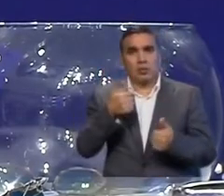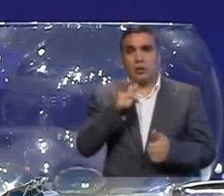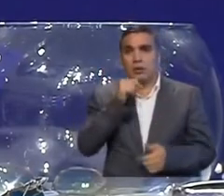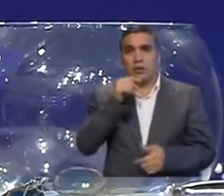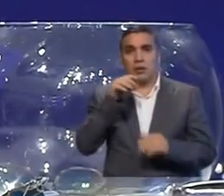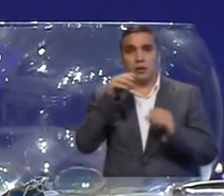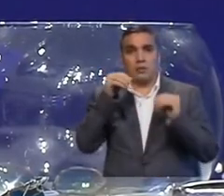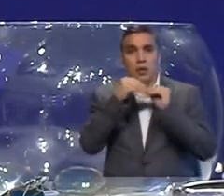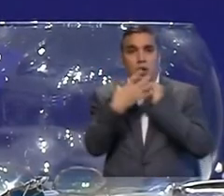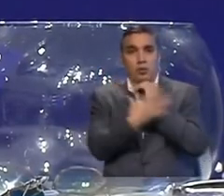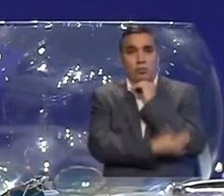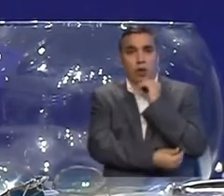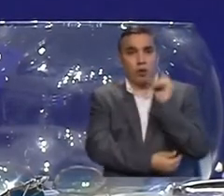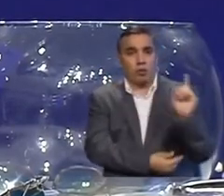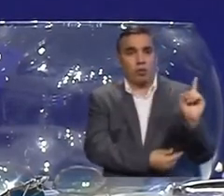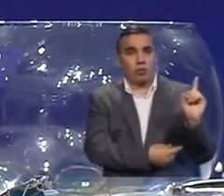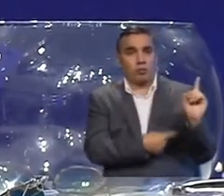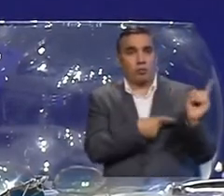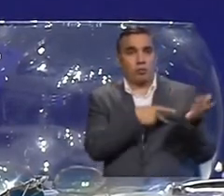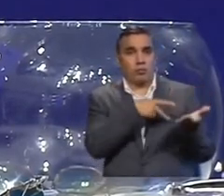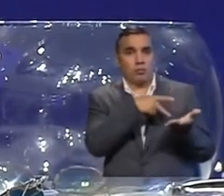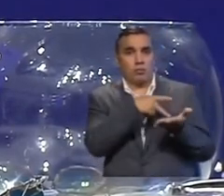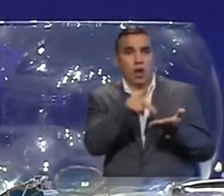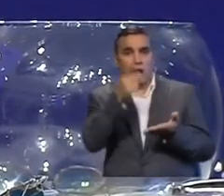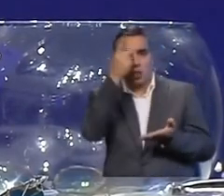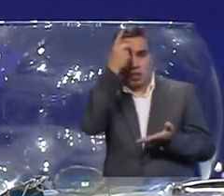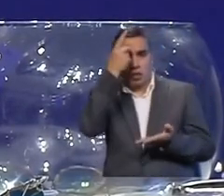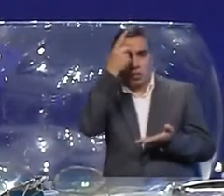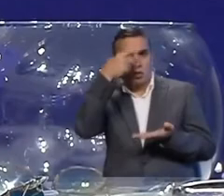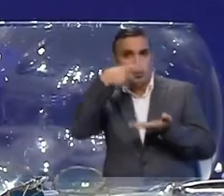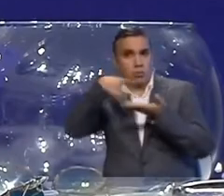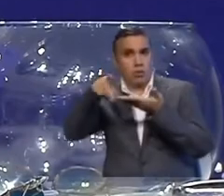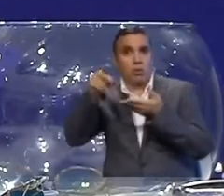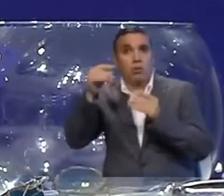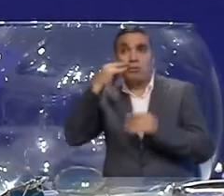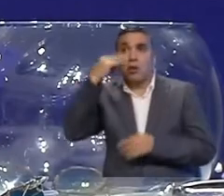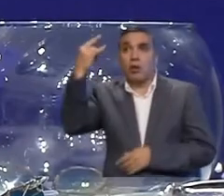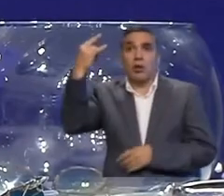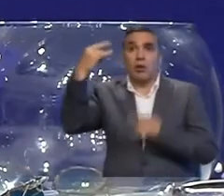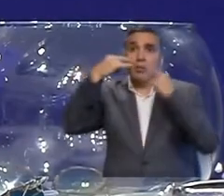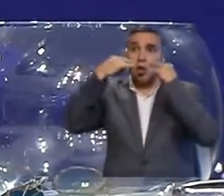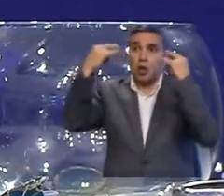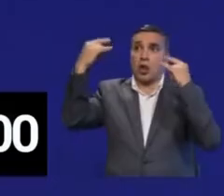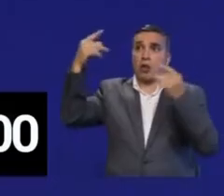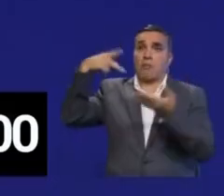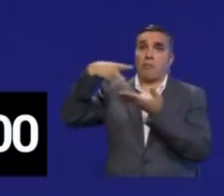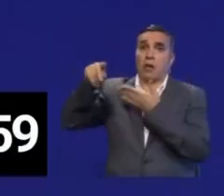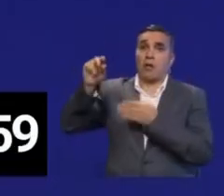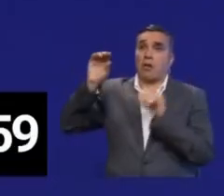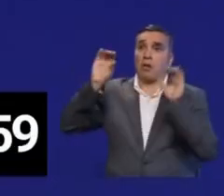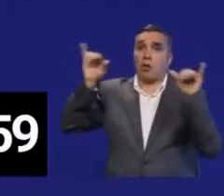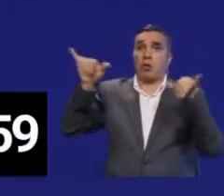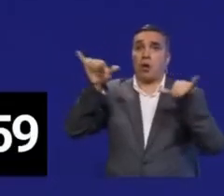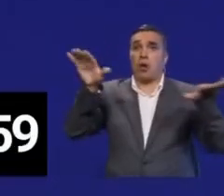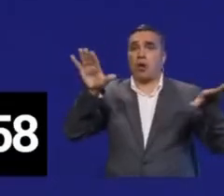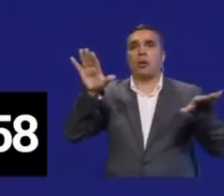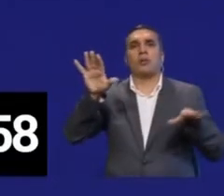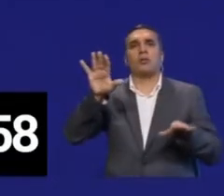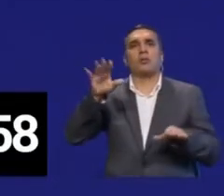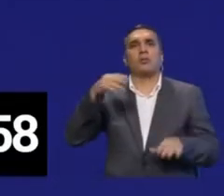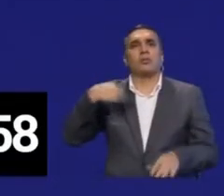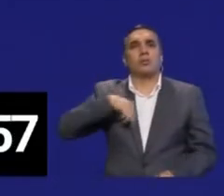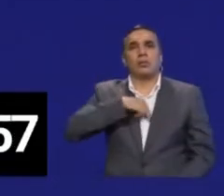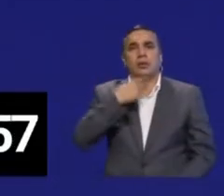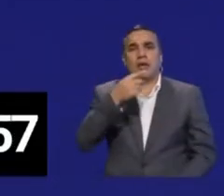menos ingresos tienen asuman menos la deuda y quienes más ingresos tienen asuman ese peso de la deuda? Sí, lo hemos dicho